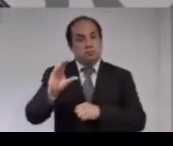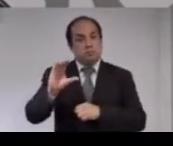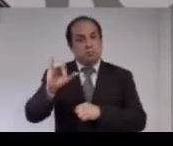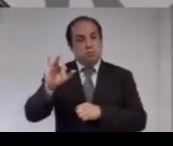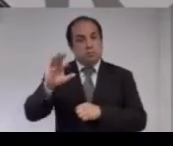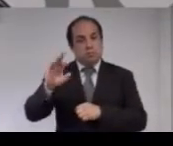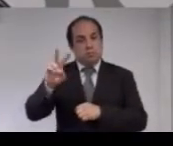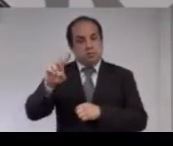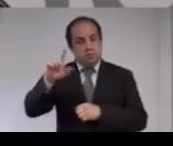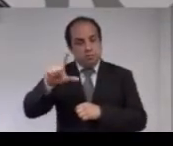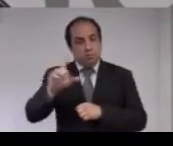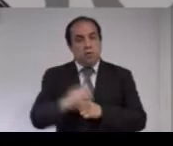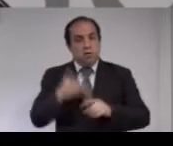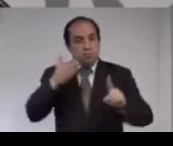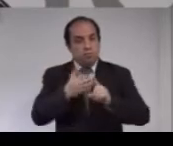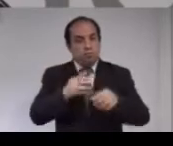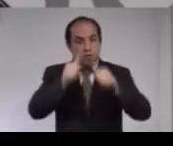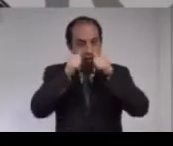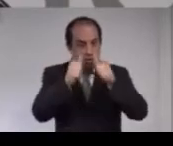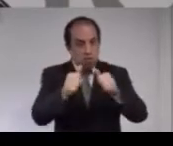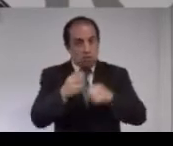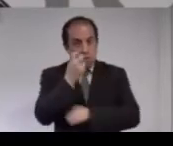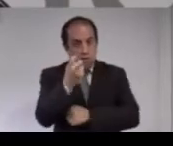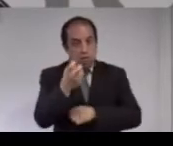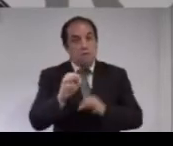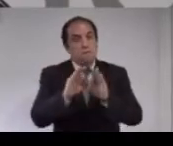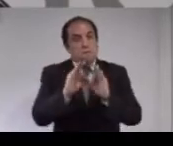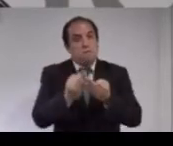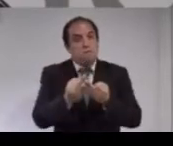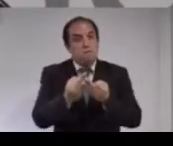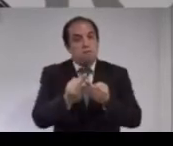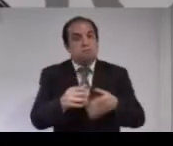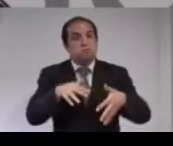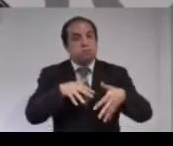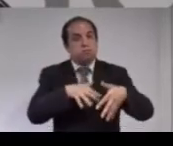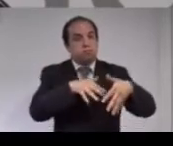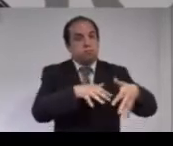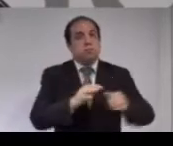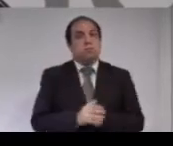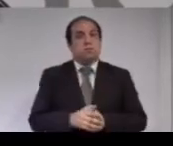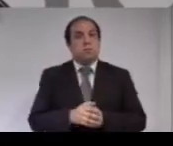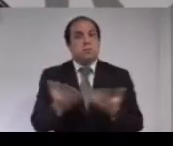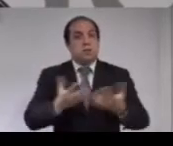están enfocadas a atender este tipo de manifestaciones y hacen este tipo de intermediación.